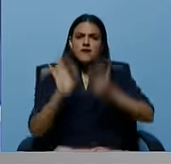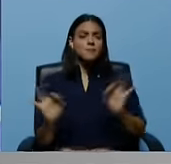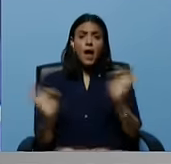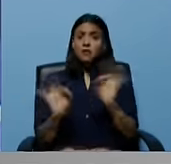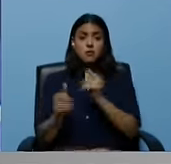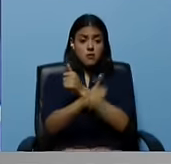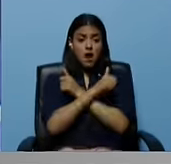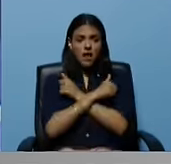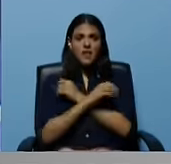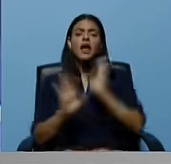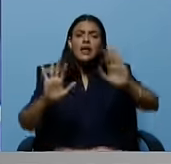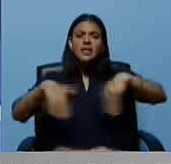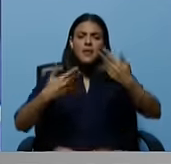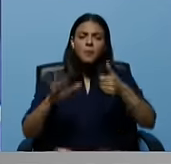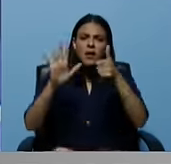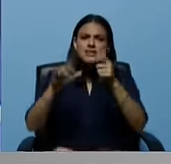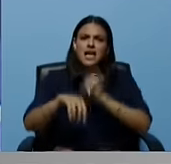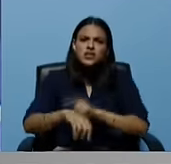Y 6 horas después,